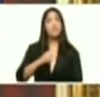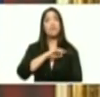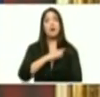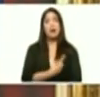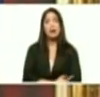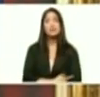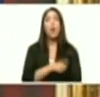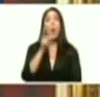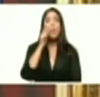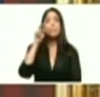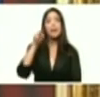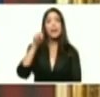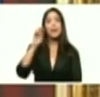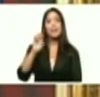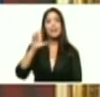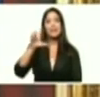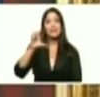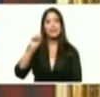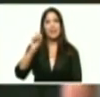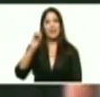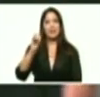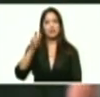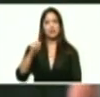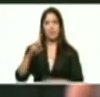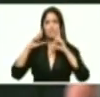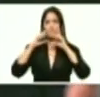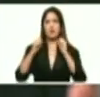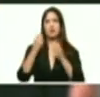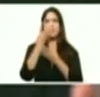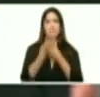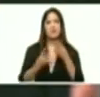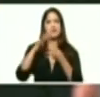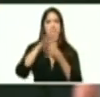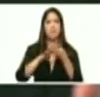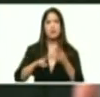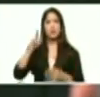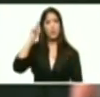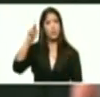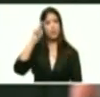Nelson Merente, matemático, catedrático.